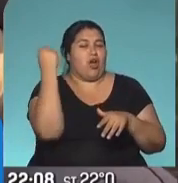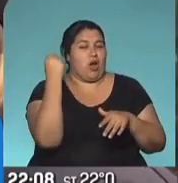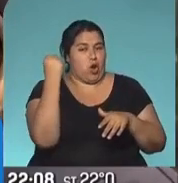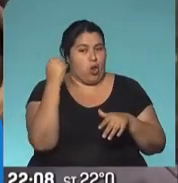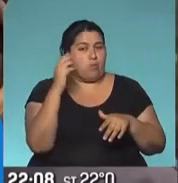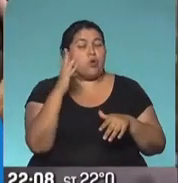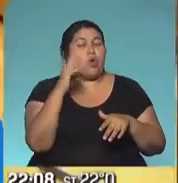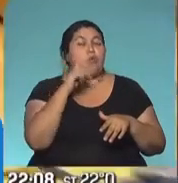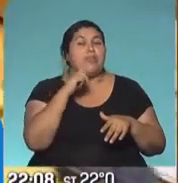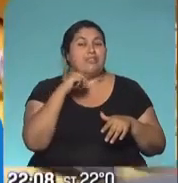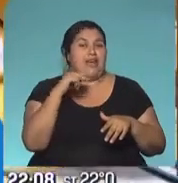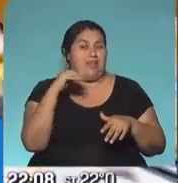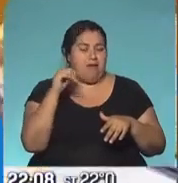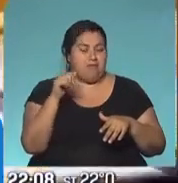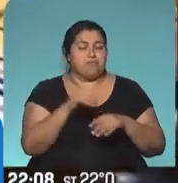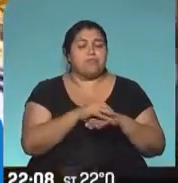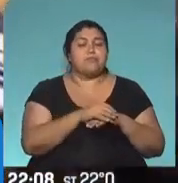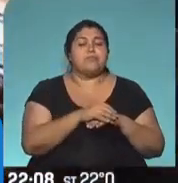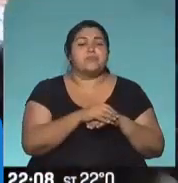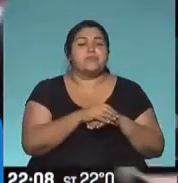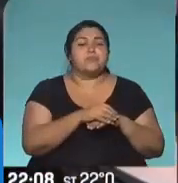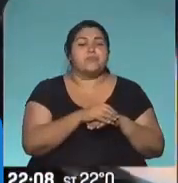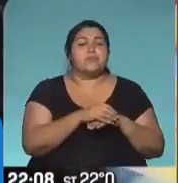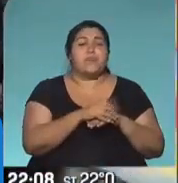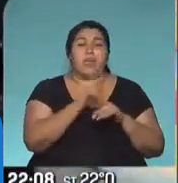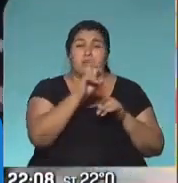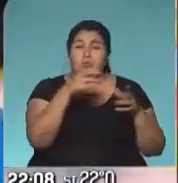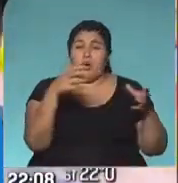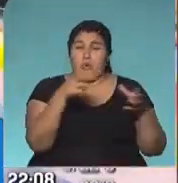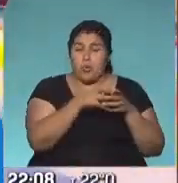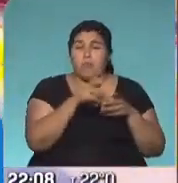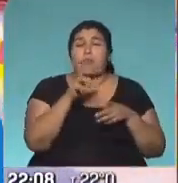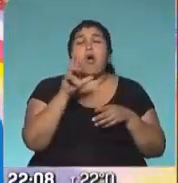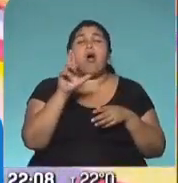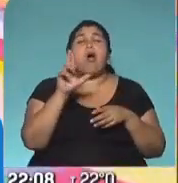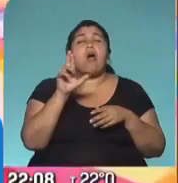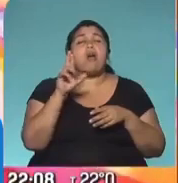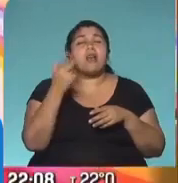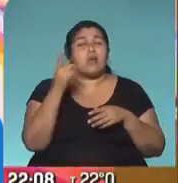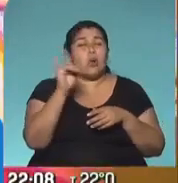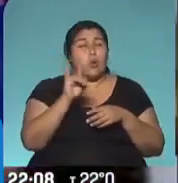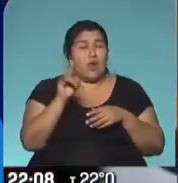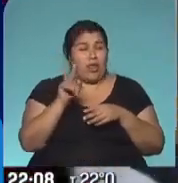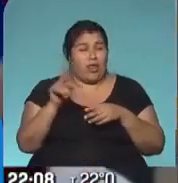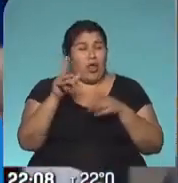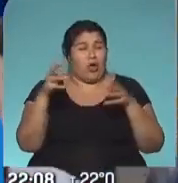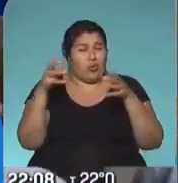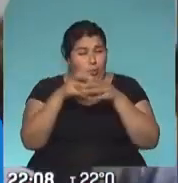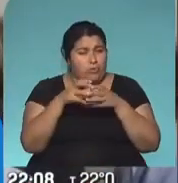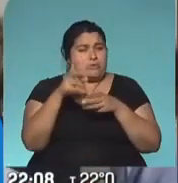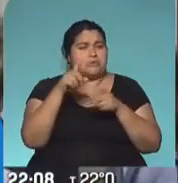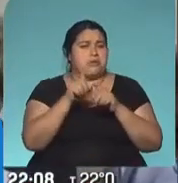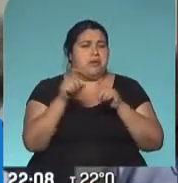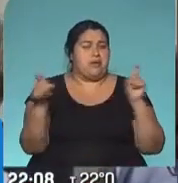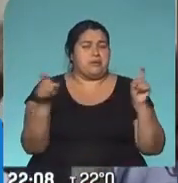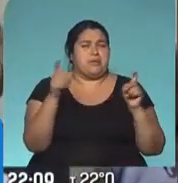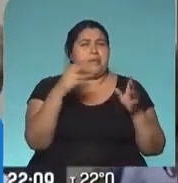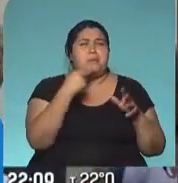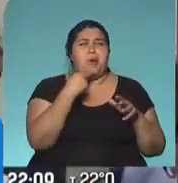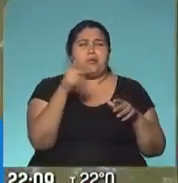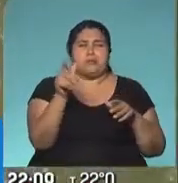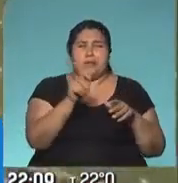protecting Britain's finance sector. Una vez que el Reino Unido esté formalmente afuera de la Unión Europea, se abre un periodo de 11 meses en el